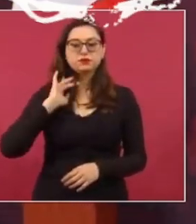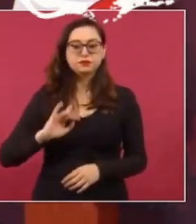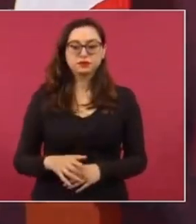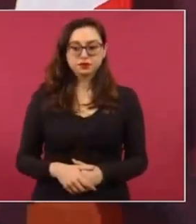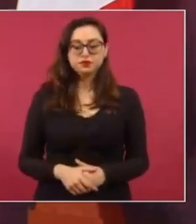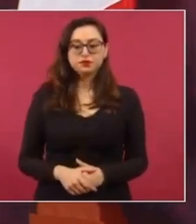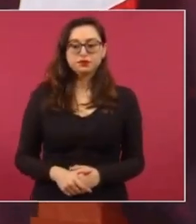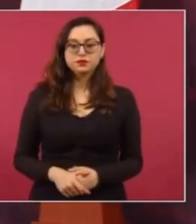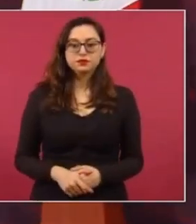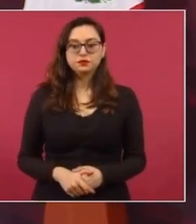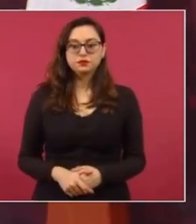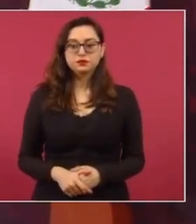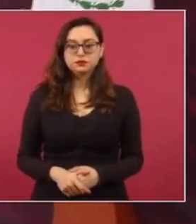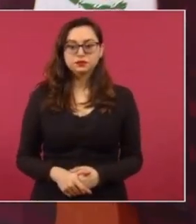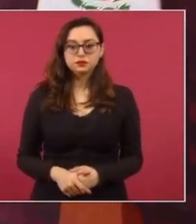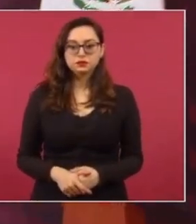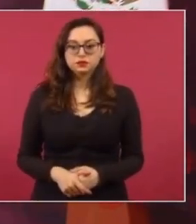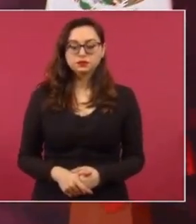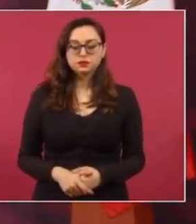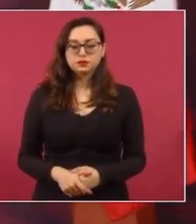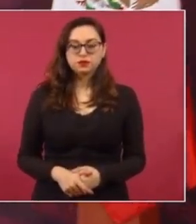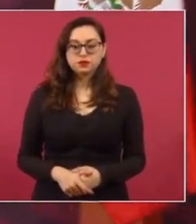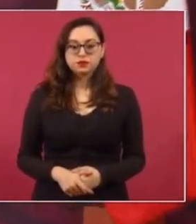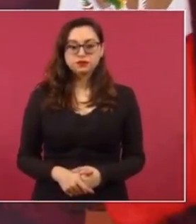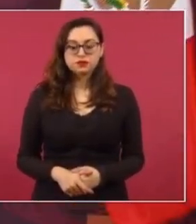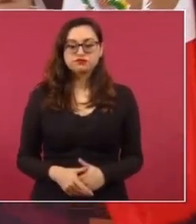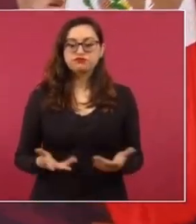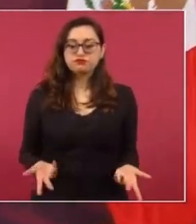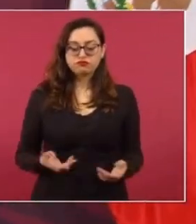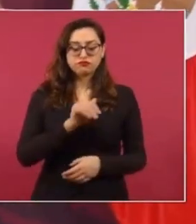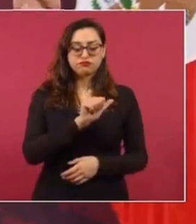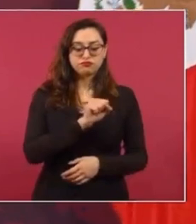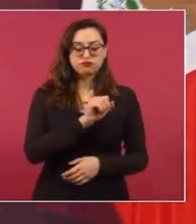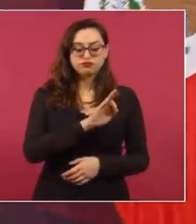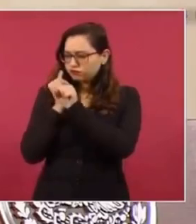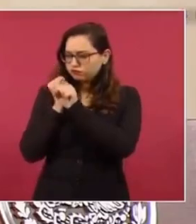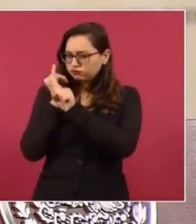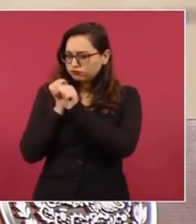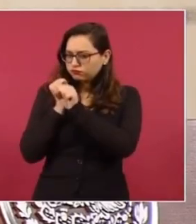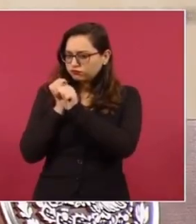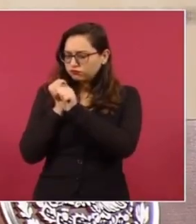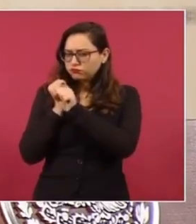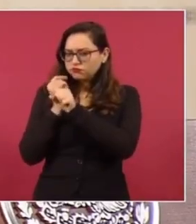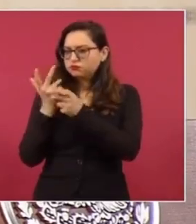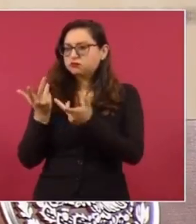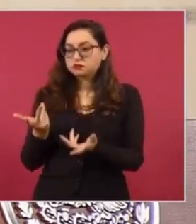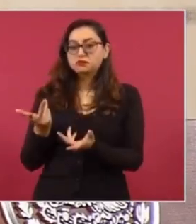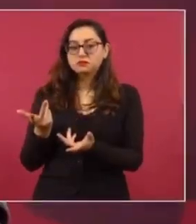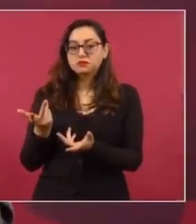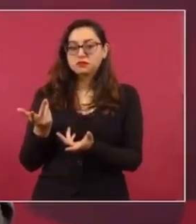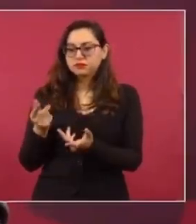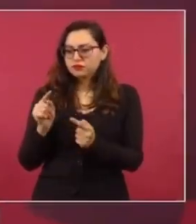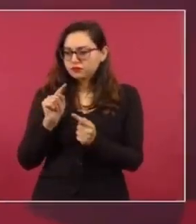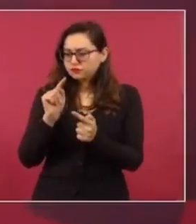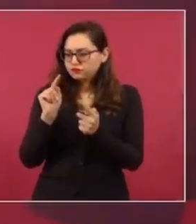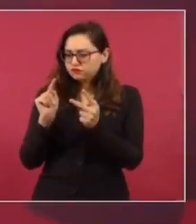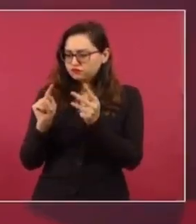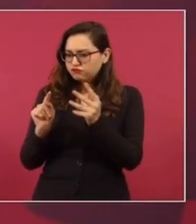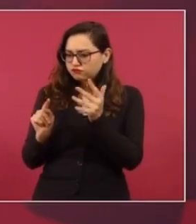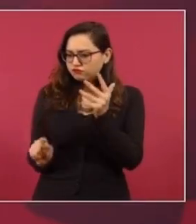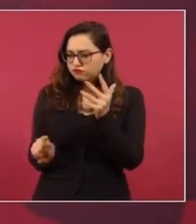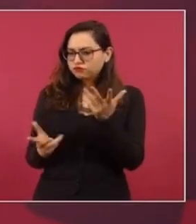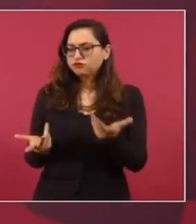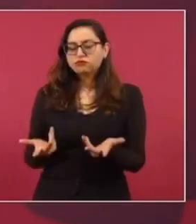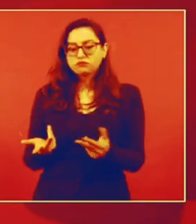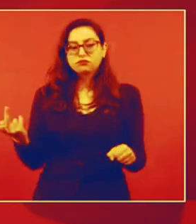la Auditoría Superior de la Federación hace una investigación, son, como lo mencionas, en algunos casos, casi en